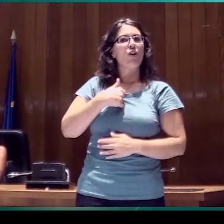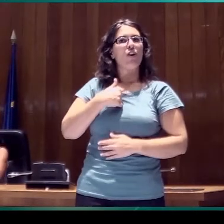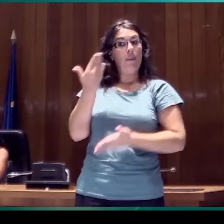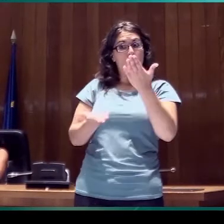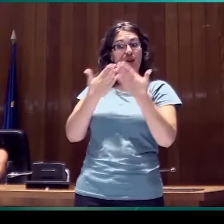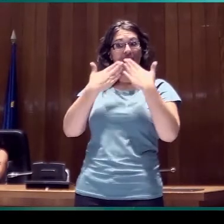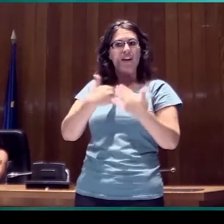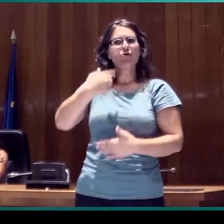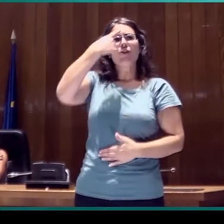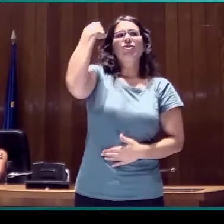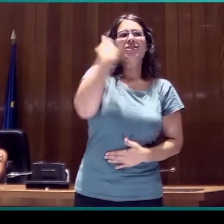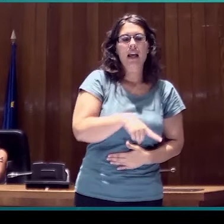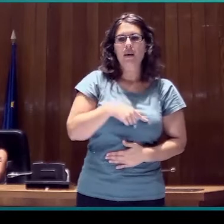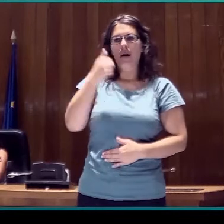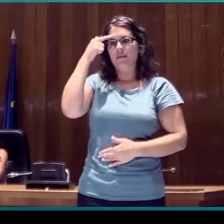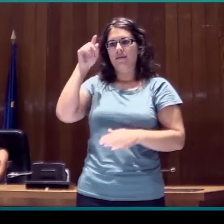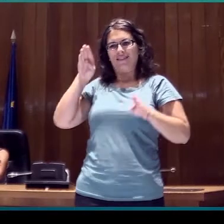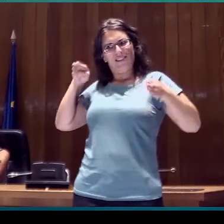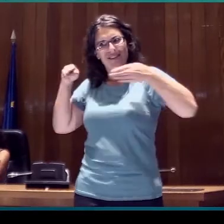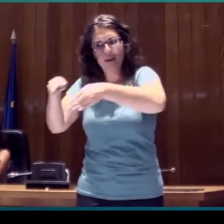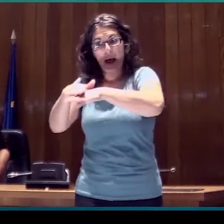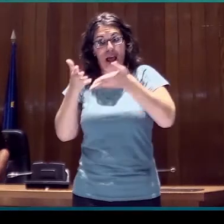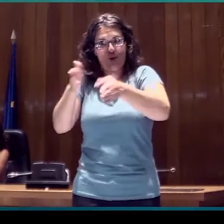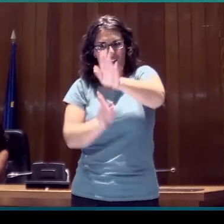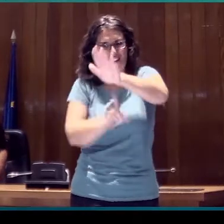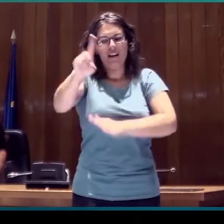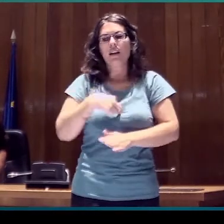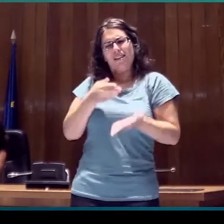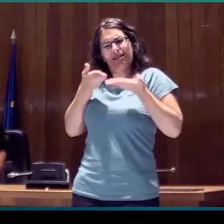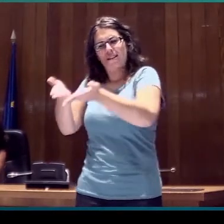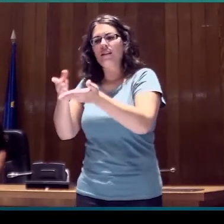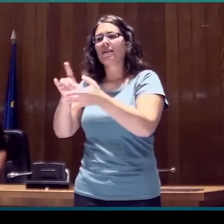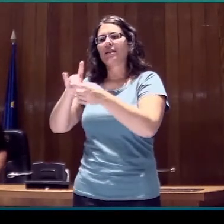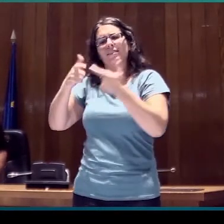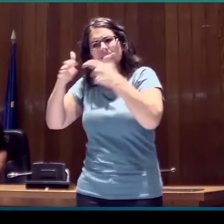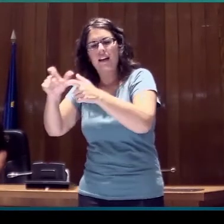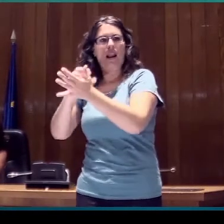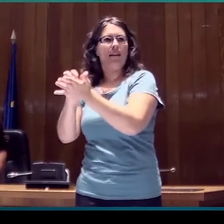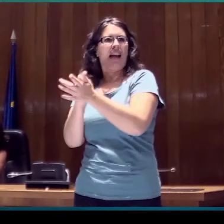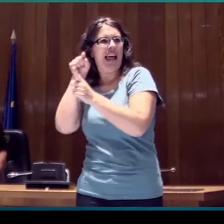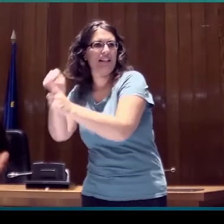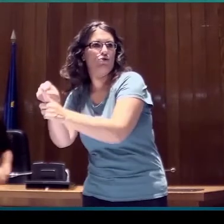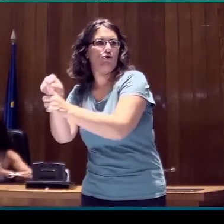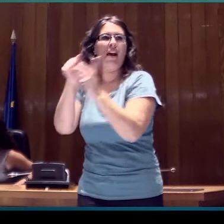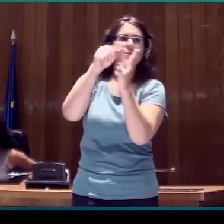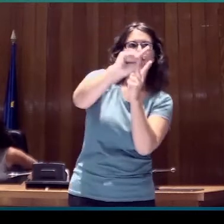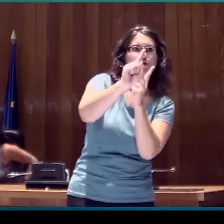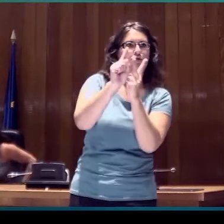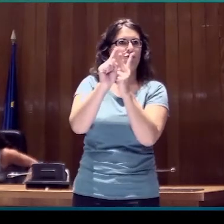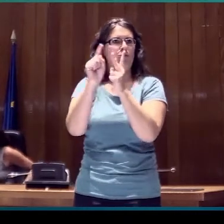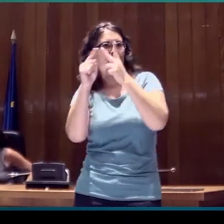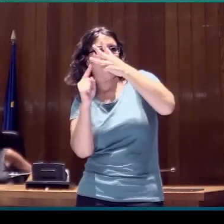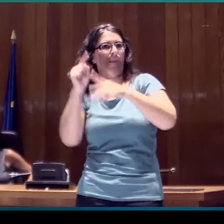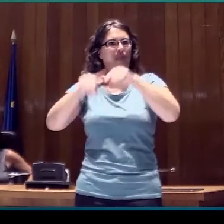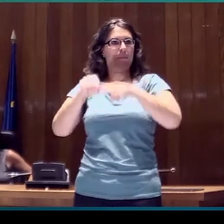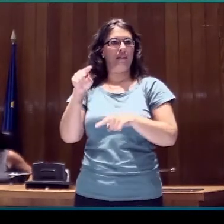de intervención más clara. Y, por último, es un test asequible. Y asequible quiere decir que está